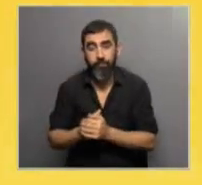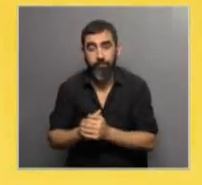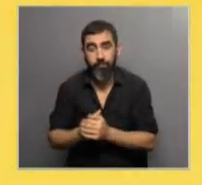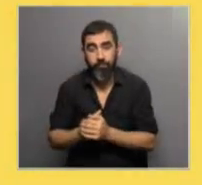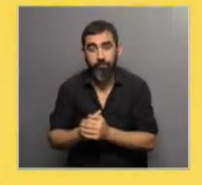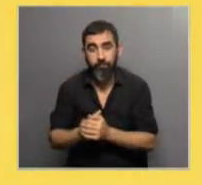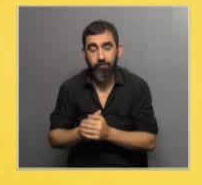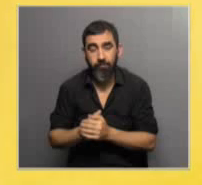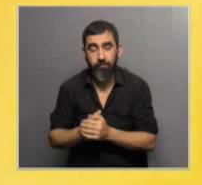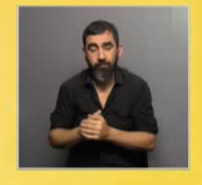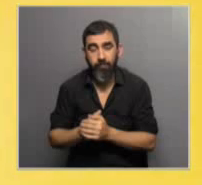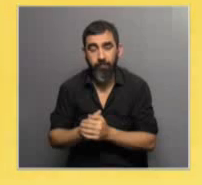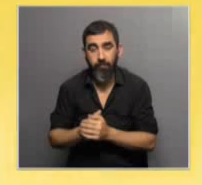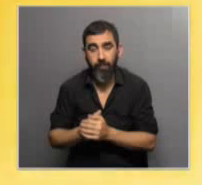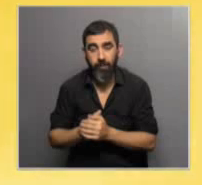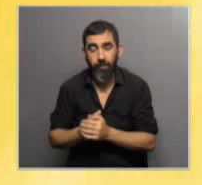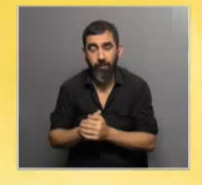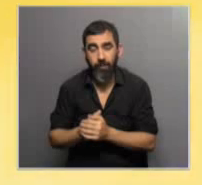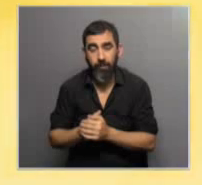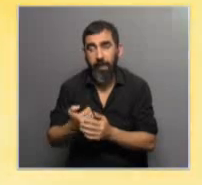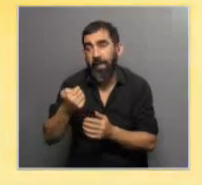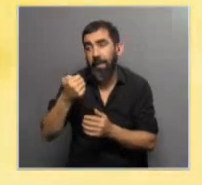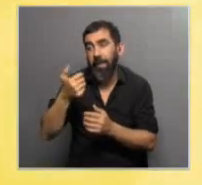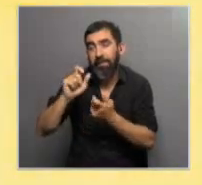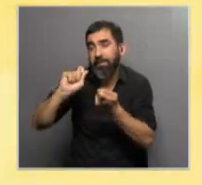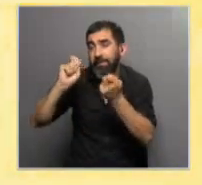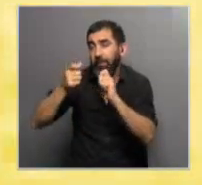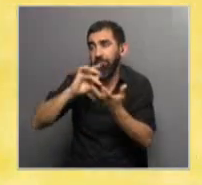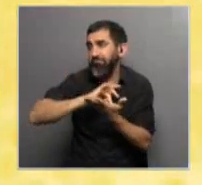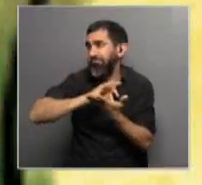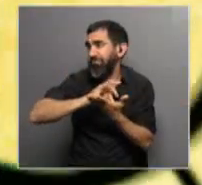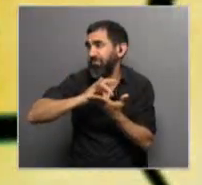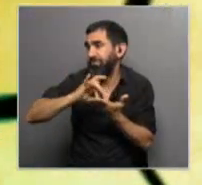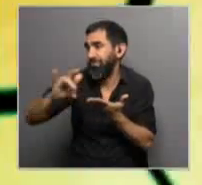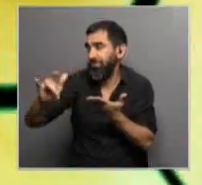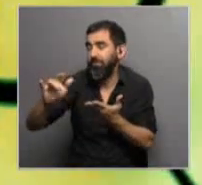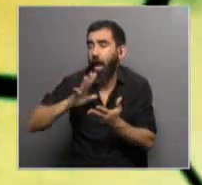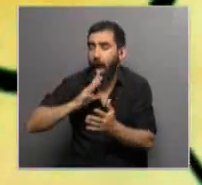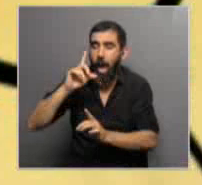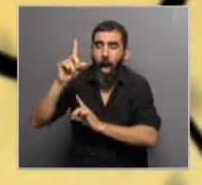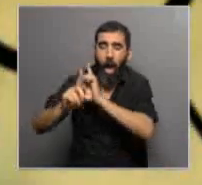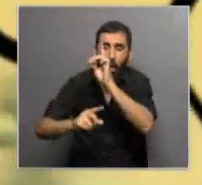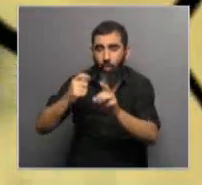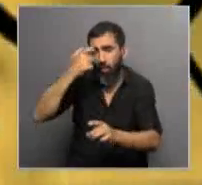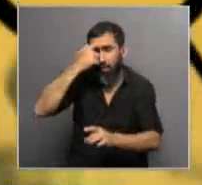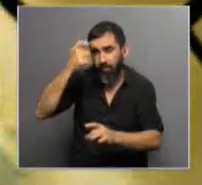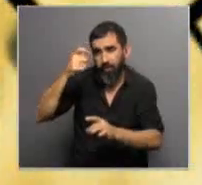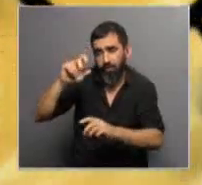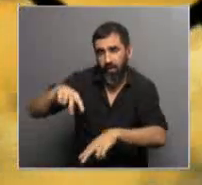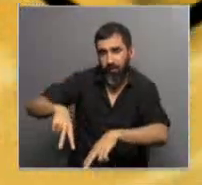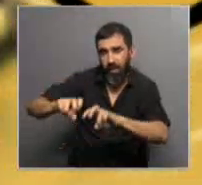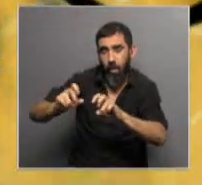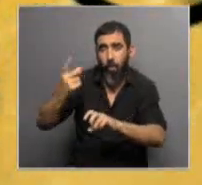prácticamente convertida en un desierto quedaron investigadores pero una cantidad muy